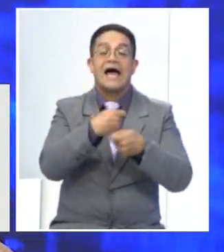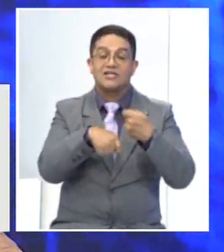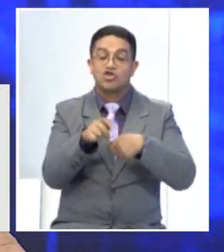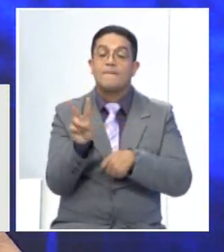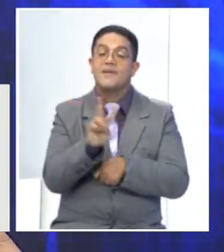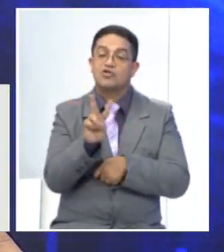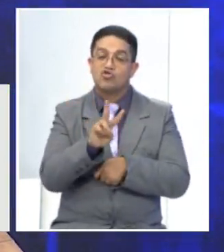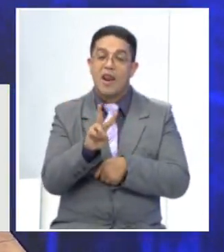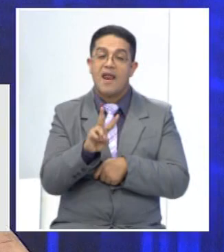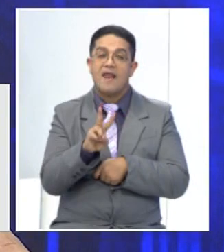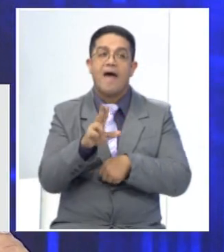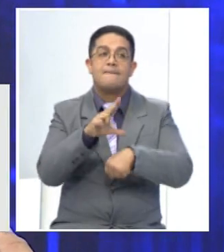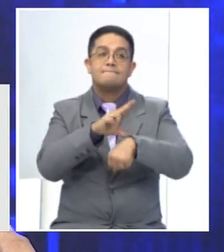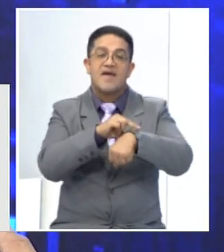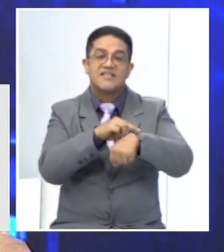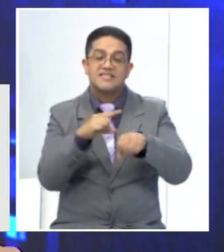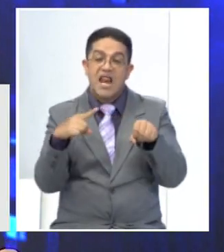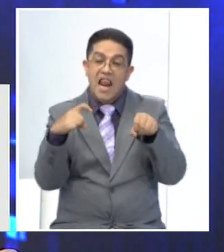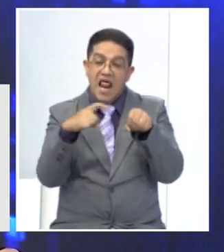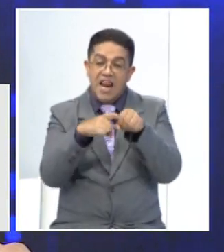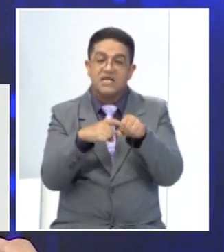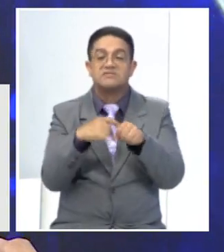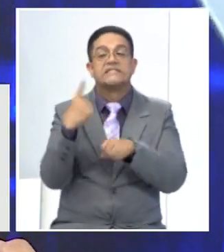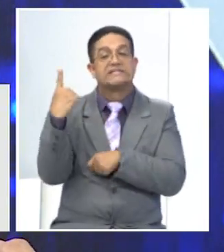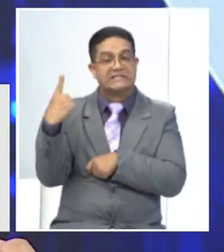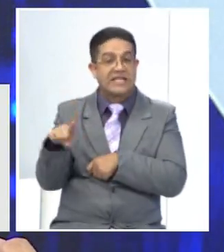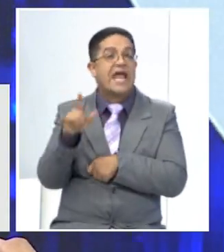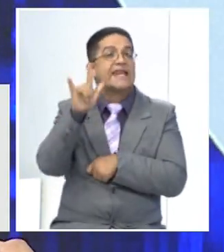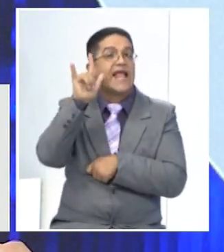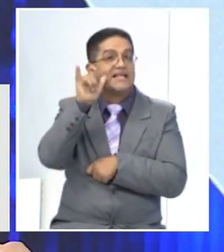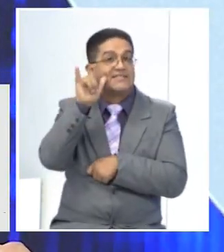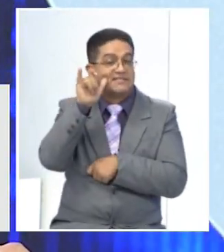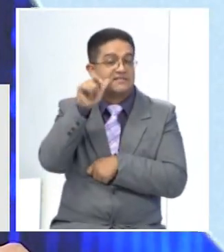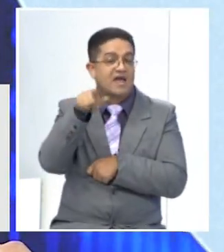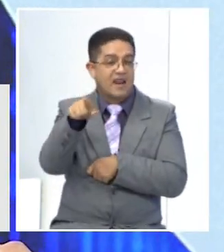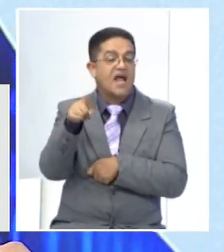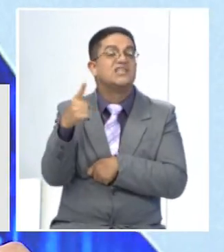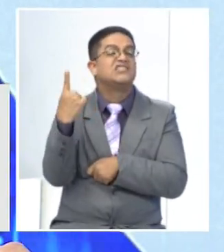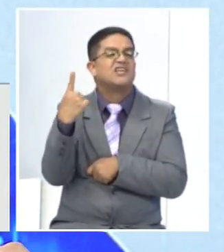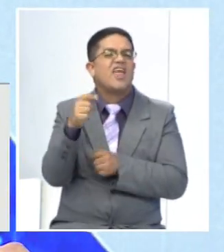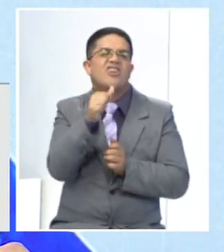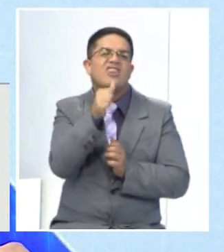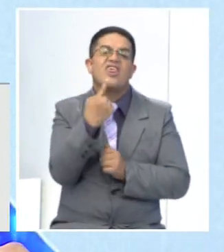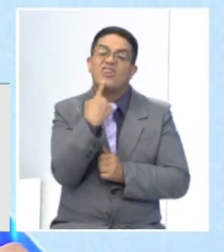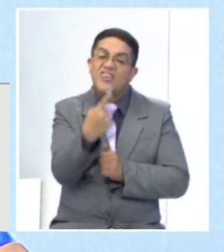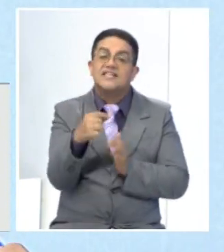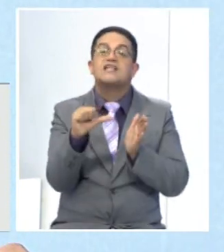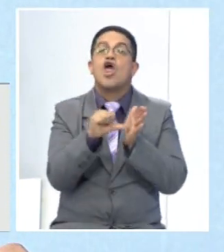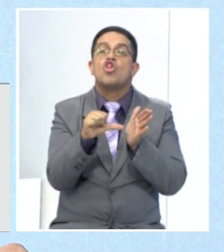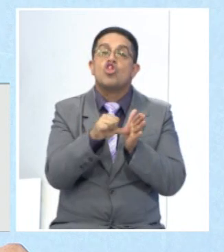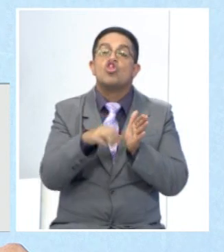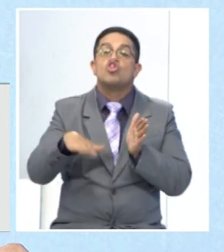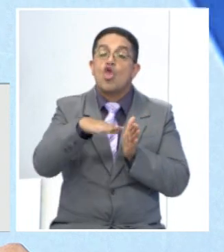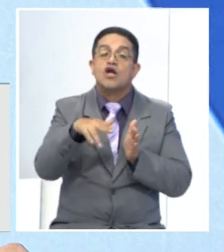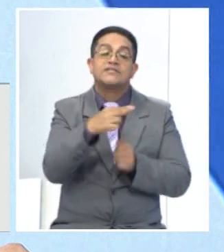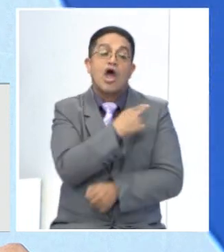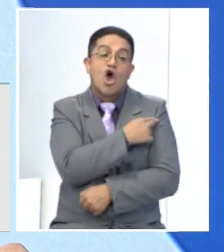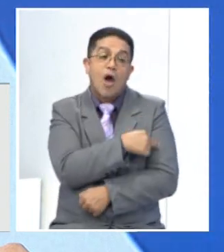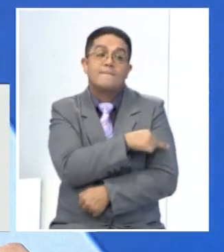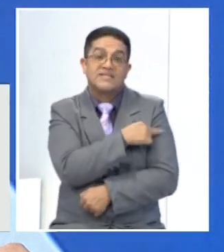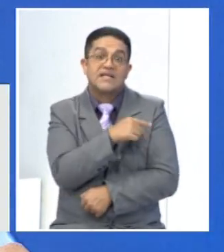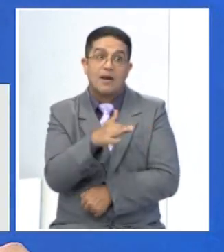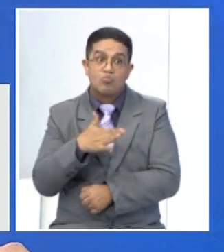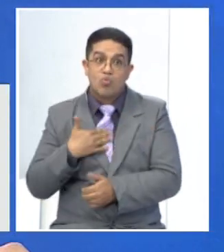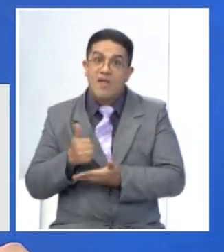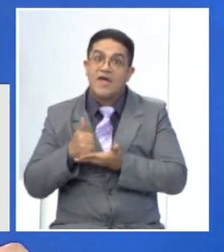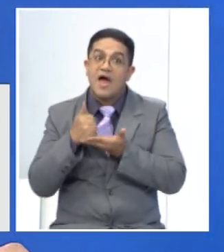Reproductiva en su página, en Instagram, tiene todo cada uno de los centros de reproducción que están adscritos en el país y que funcionan con alta complejidad